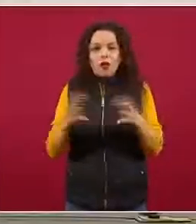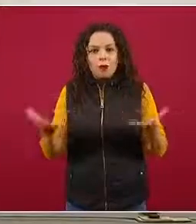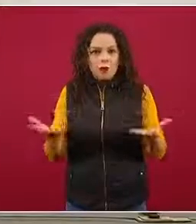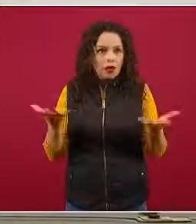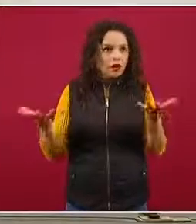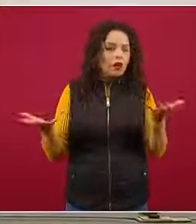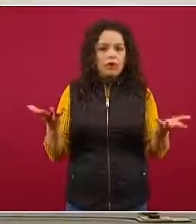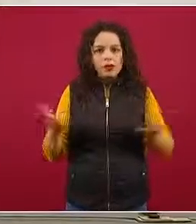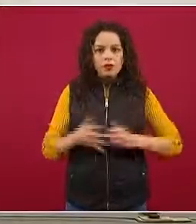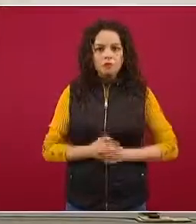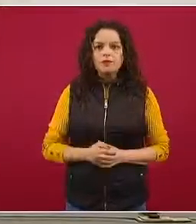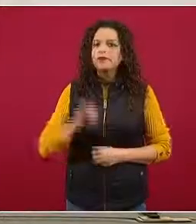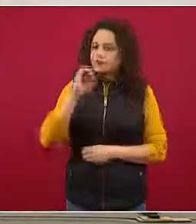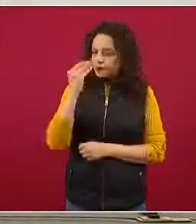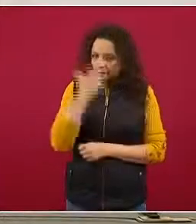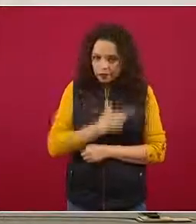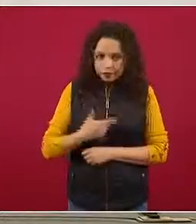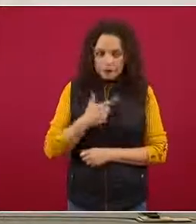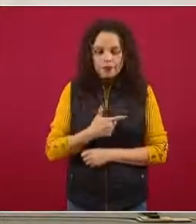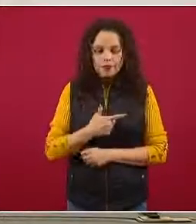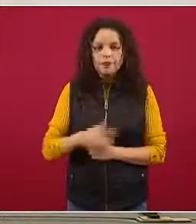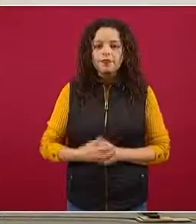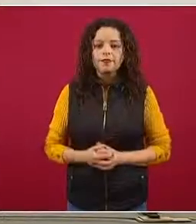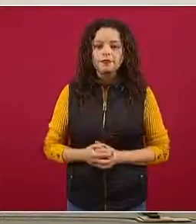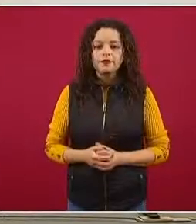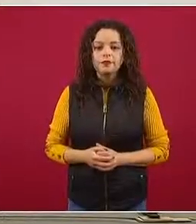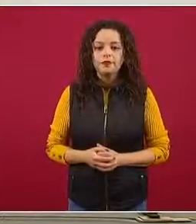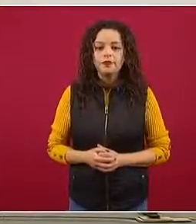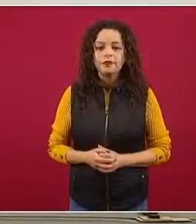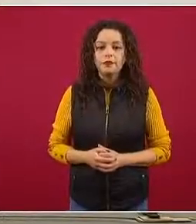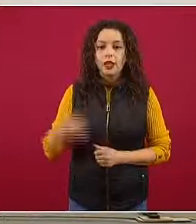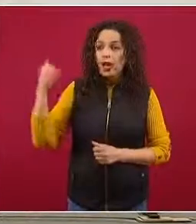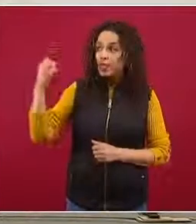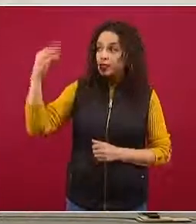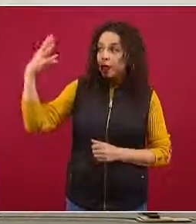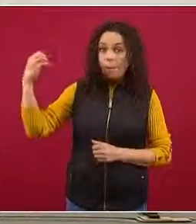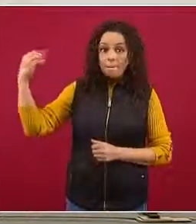Arturo. El semáforo de riesgo epidémico